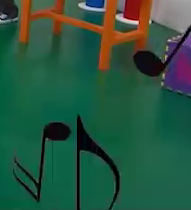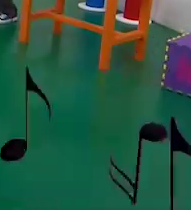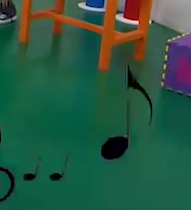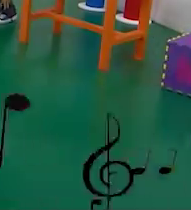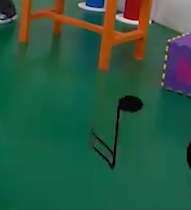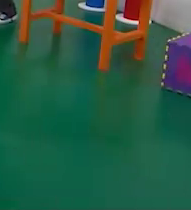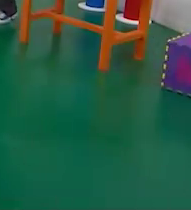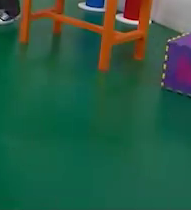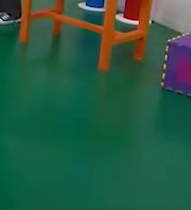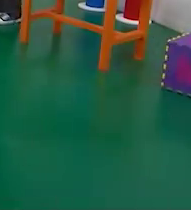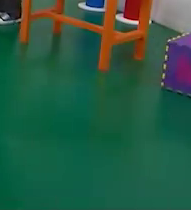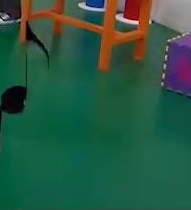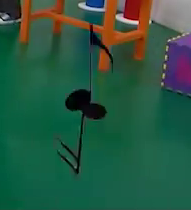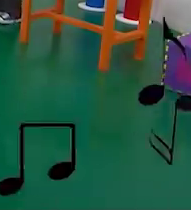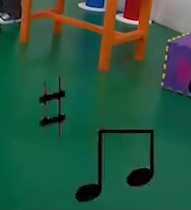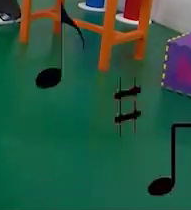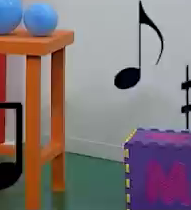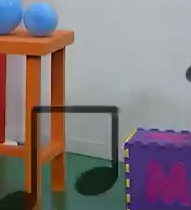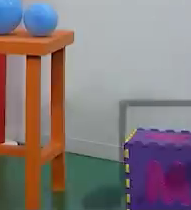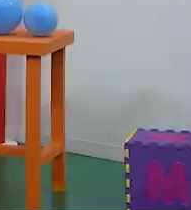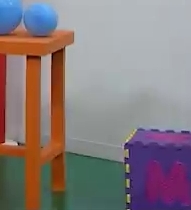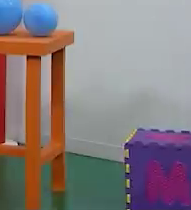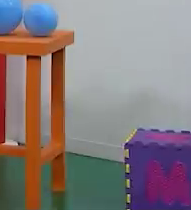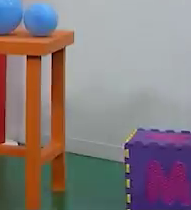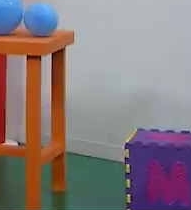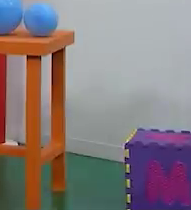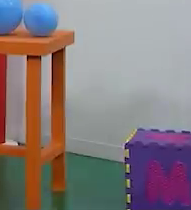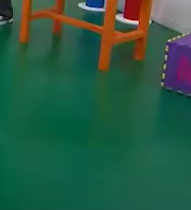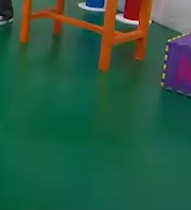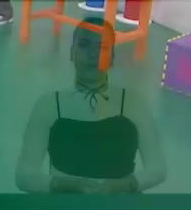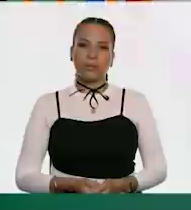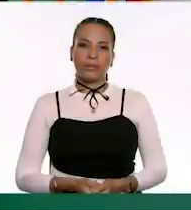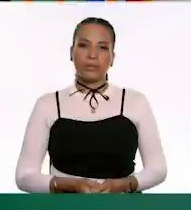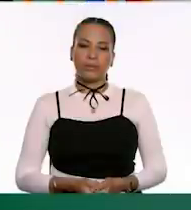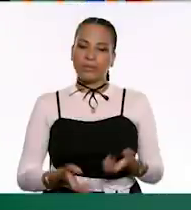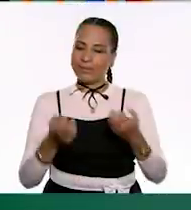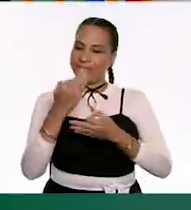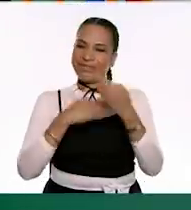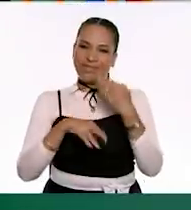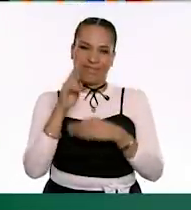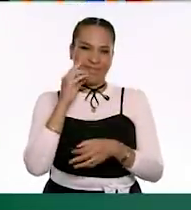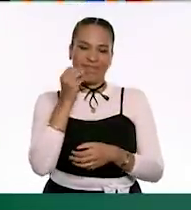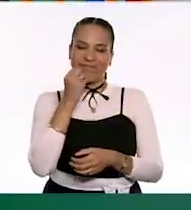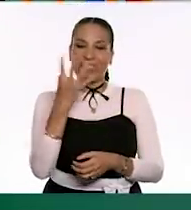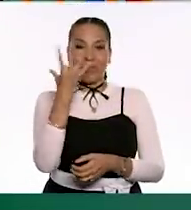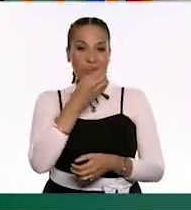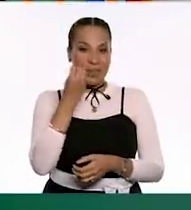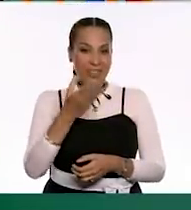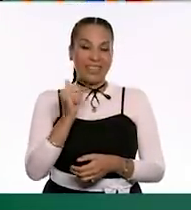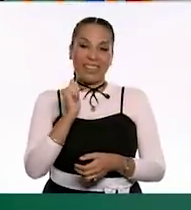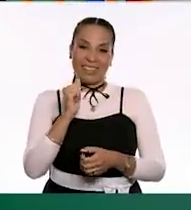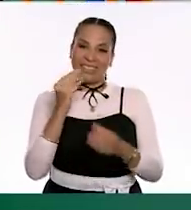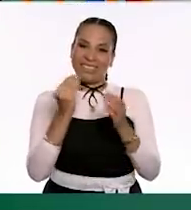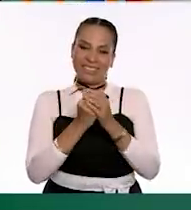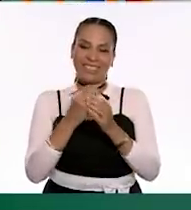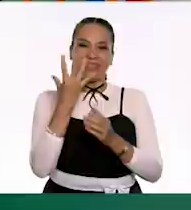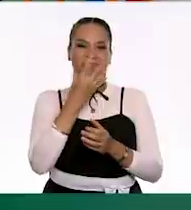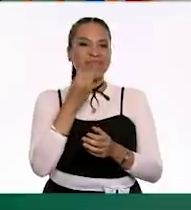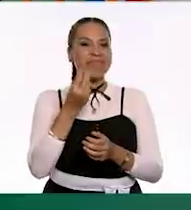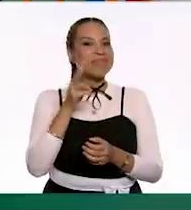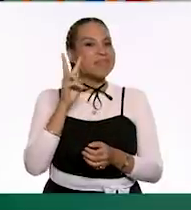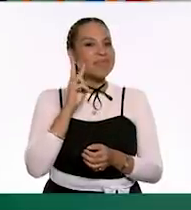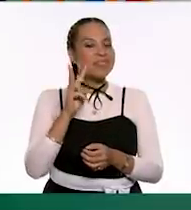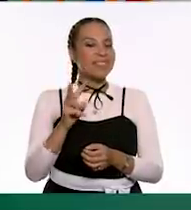grave, agudo. Y eso es todo. ¿Qué tal? Muy grave. Buena clase de cardio también.